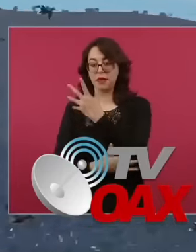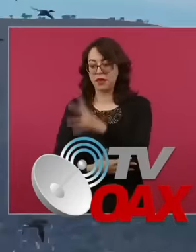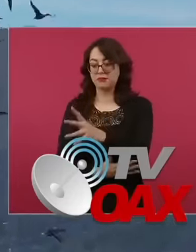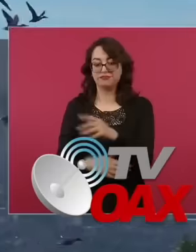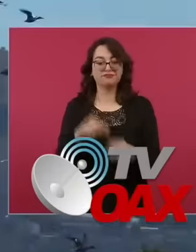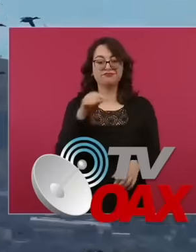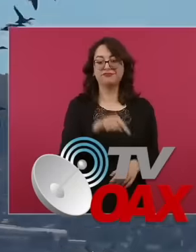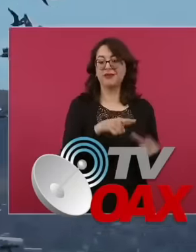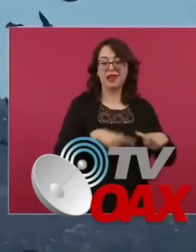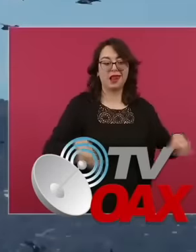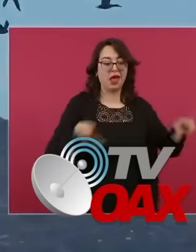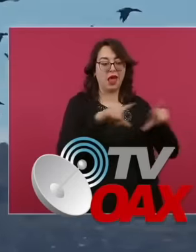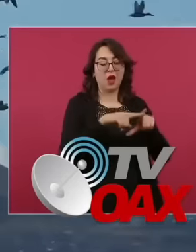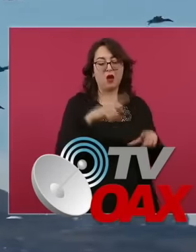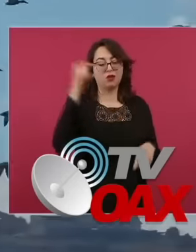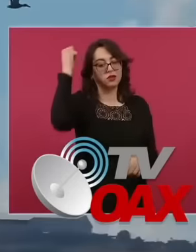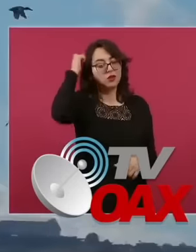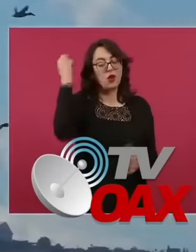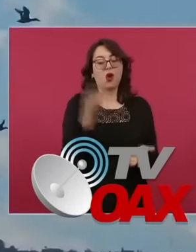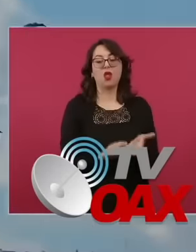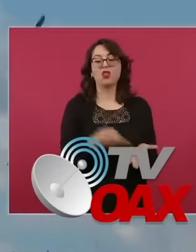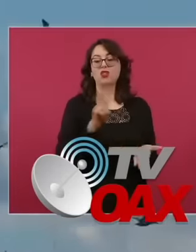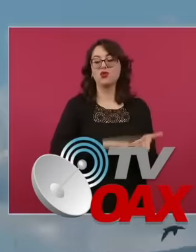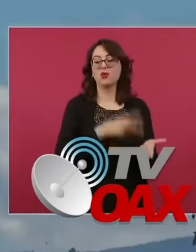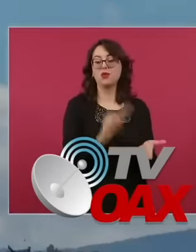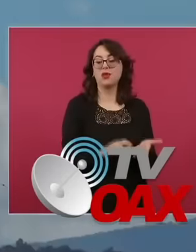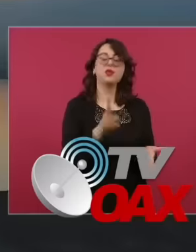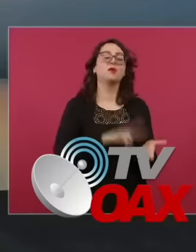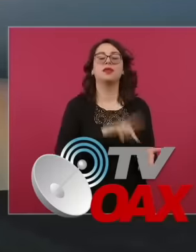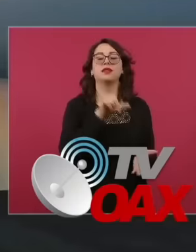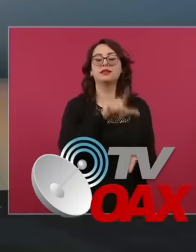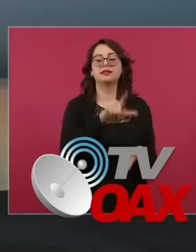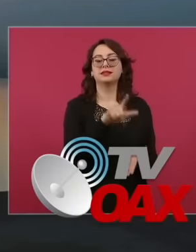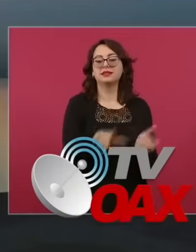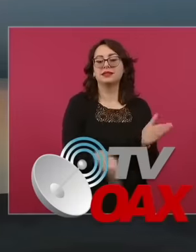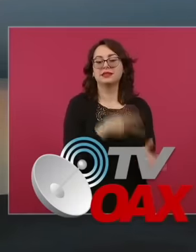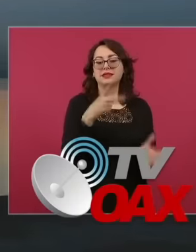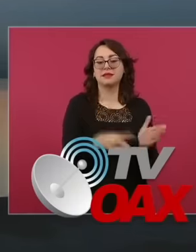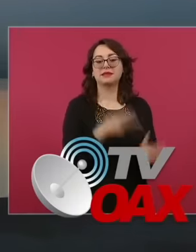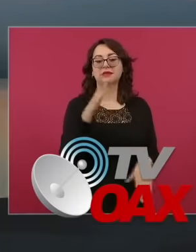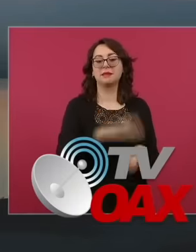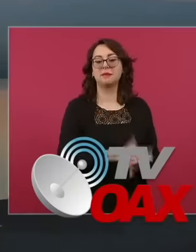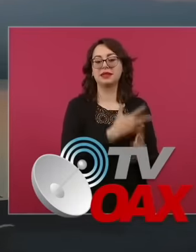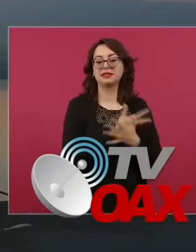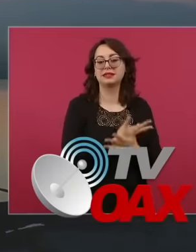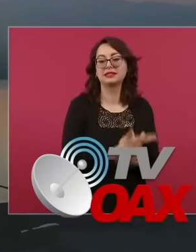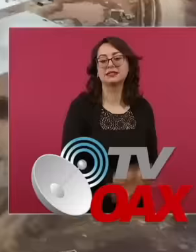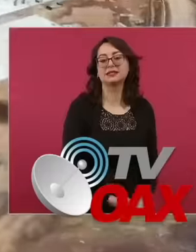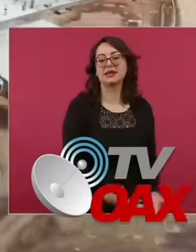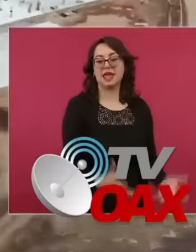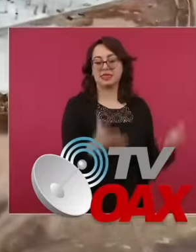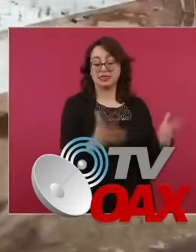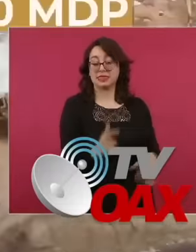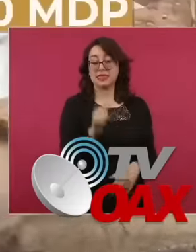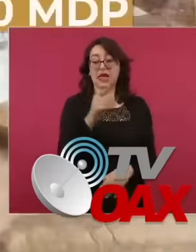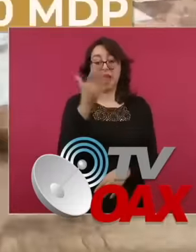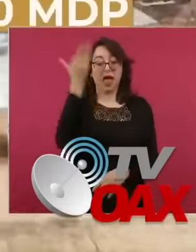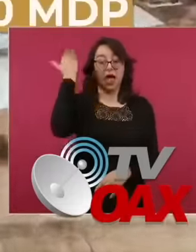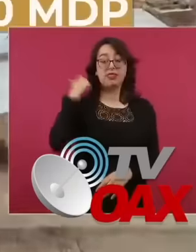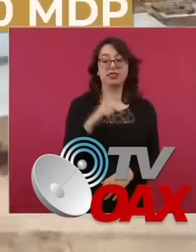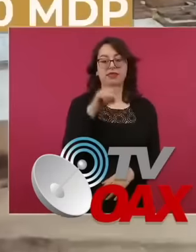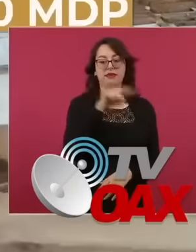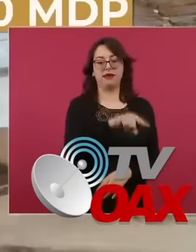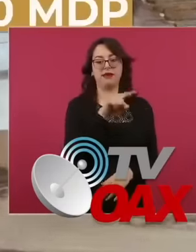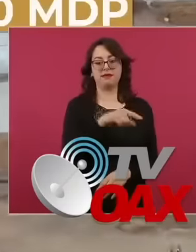contiene entre otras cosas la zona donde se construía el nuevo aeropuerto de la Ciudad de México Que Fue cancelado por la